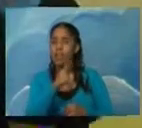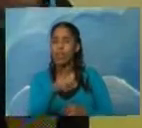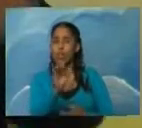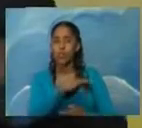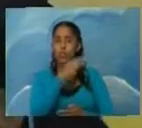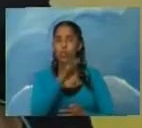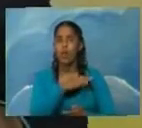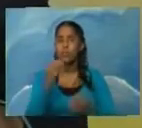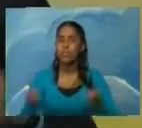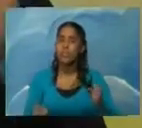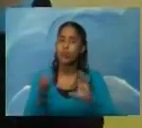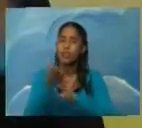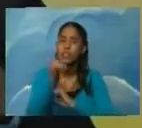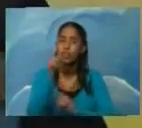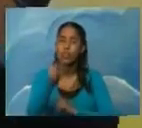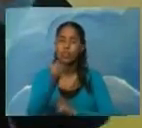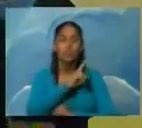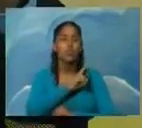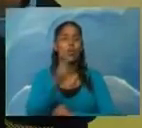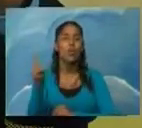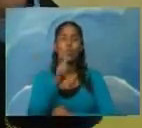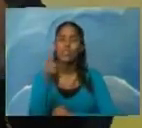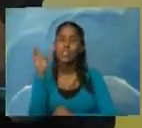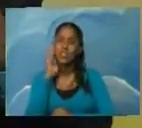está ofreciendo hoy.